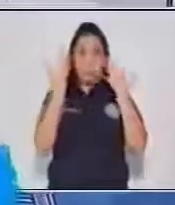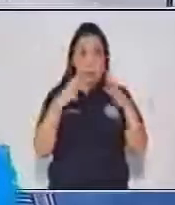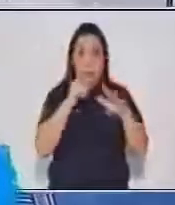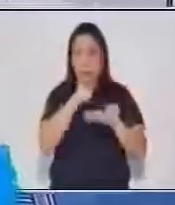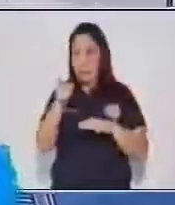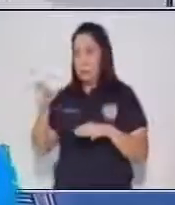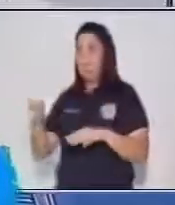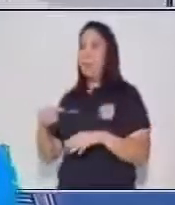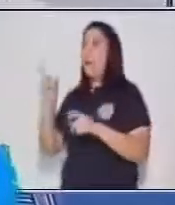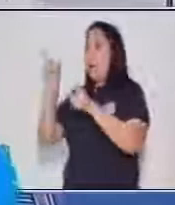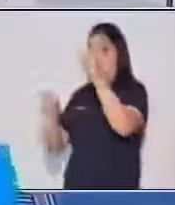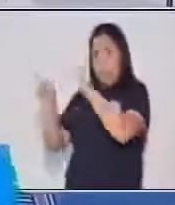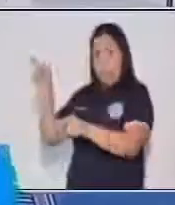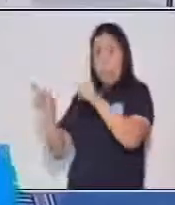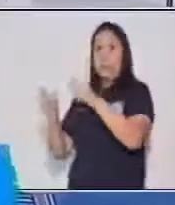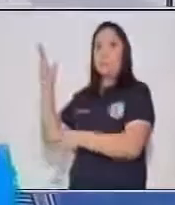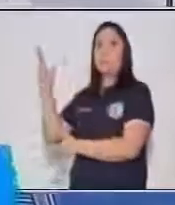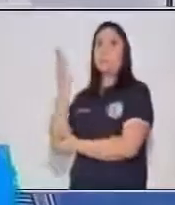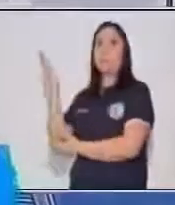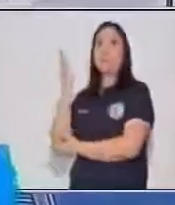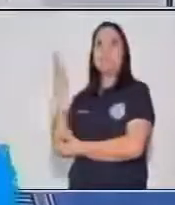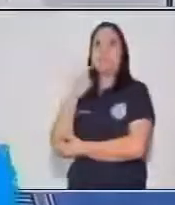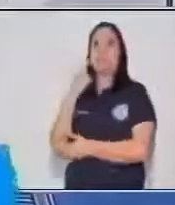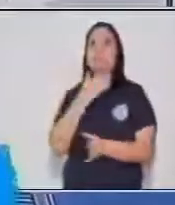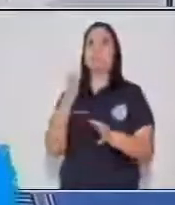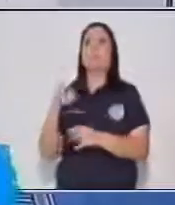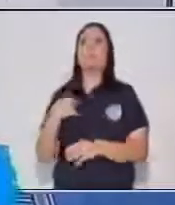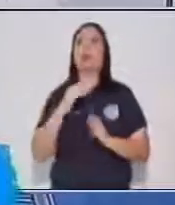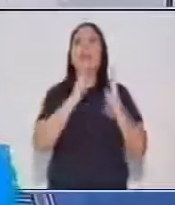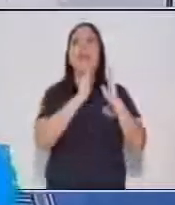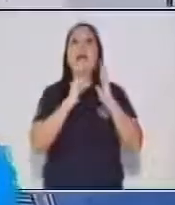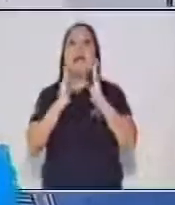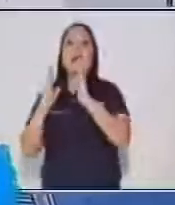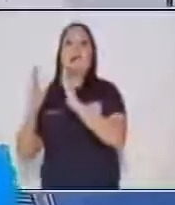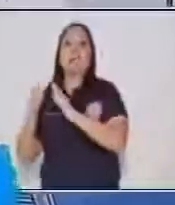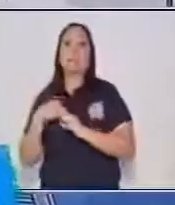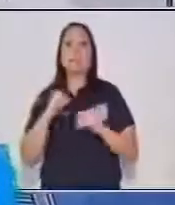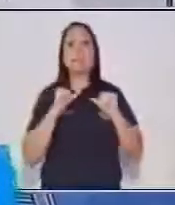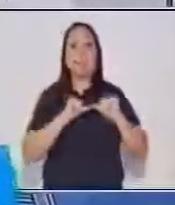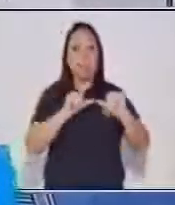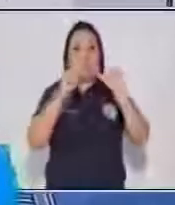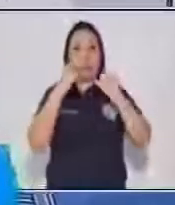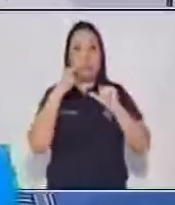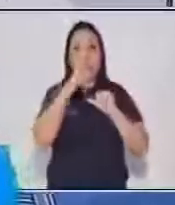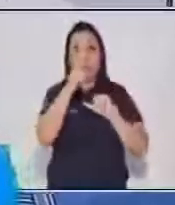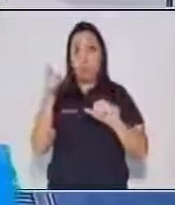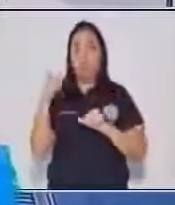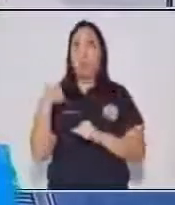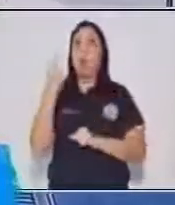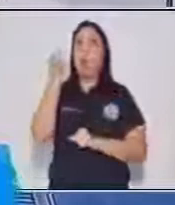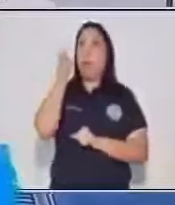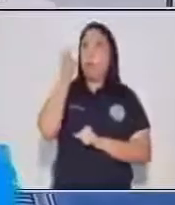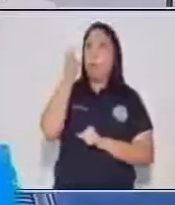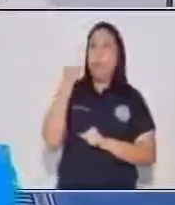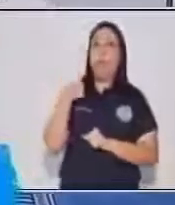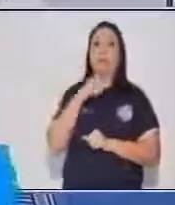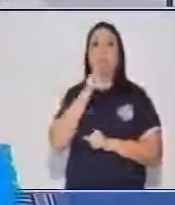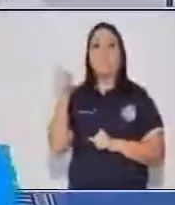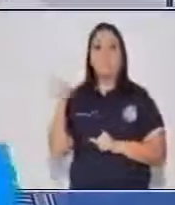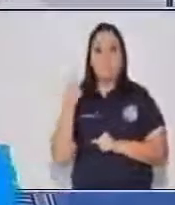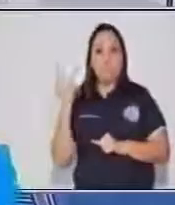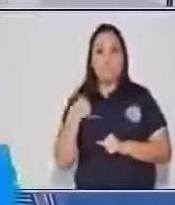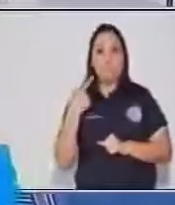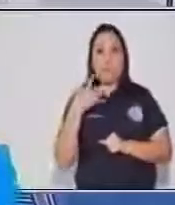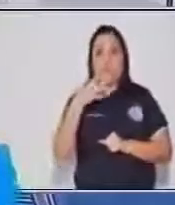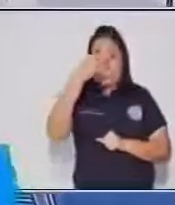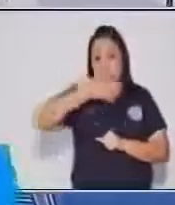un público o a una audiencia, hay una estructura que debes seguir para que se evidencie la